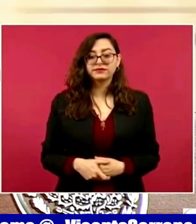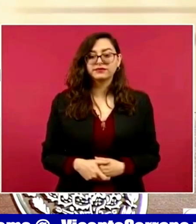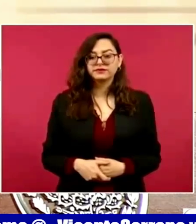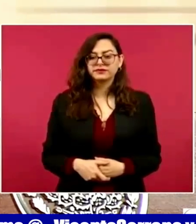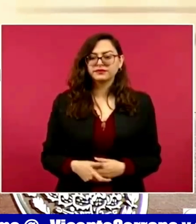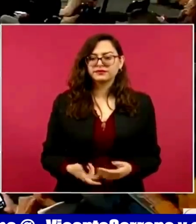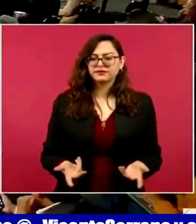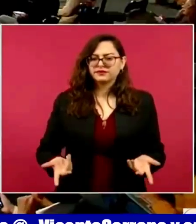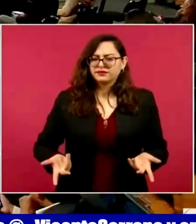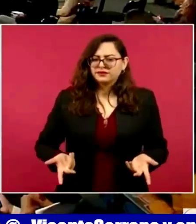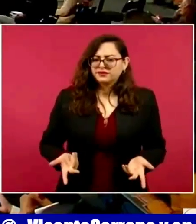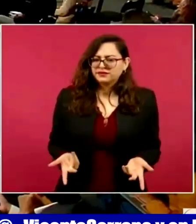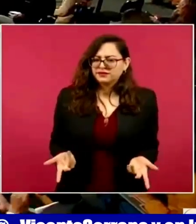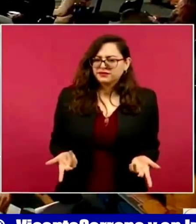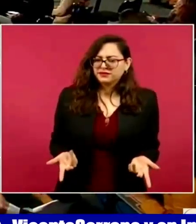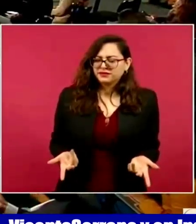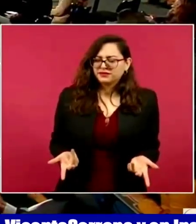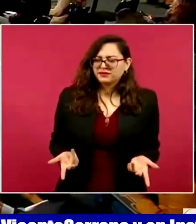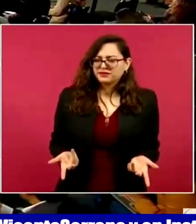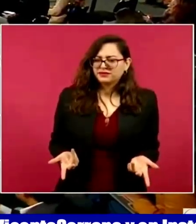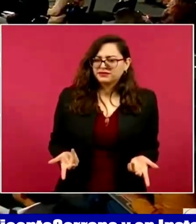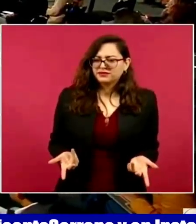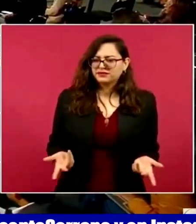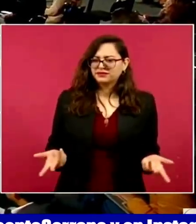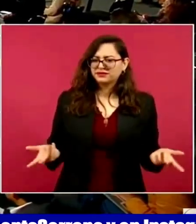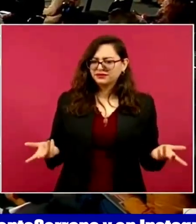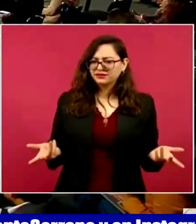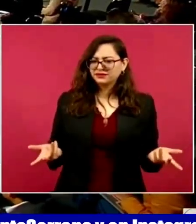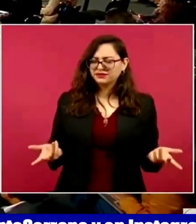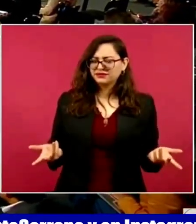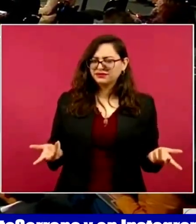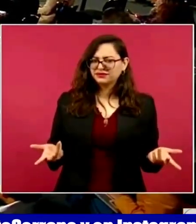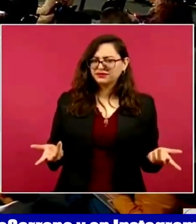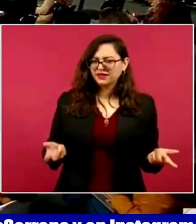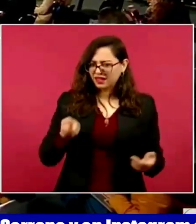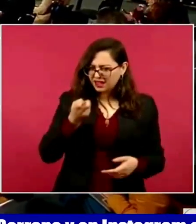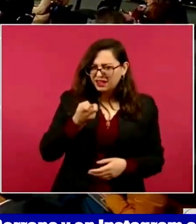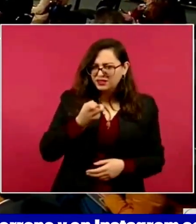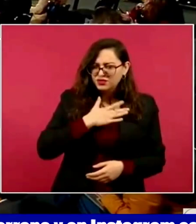¿Qué no, si se buscara la justicia,